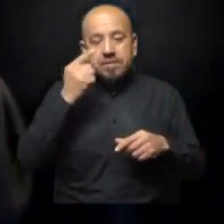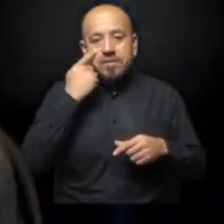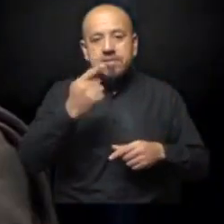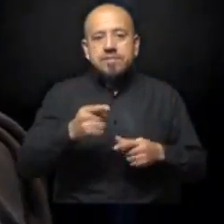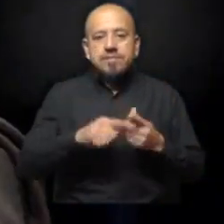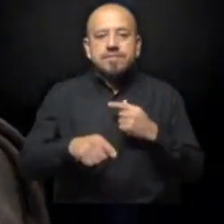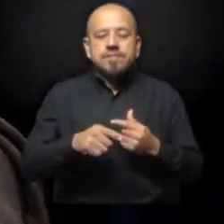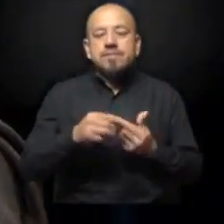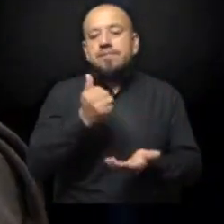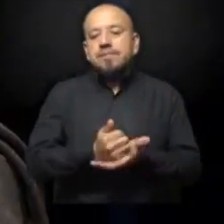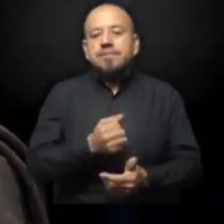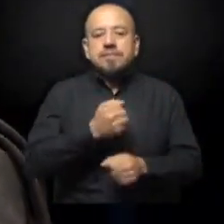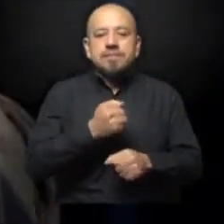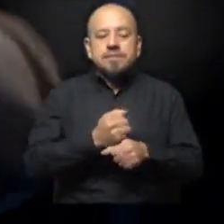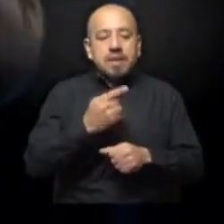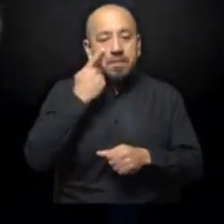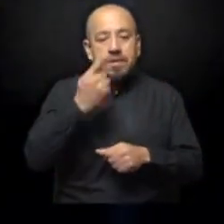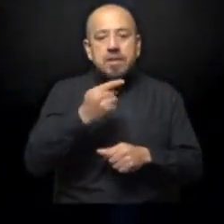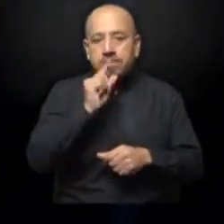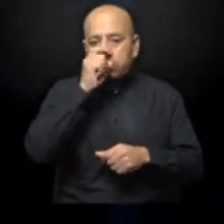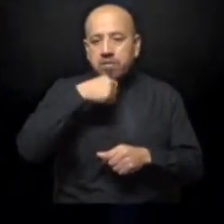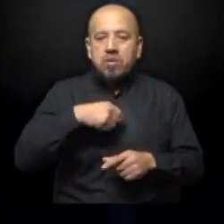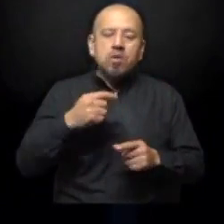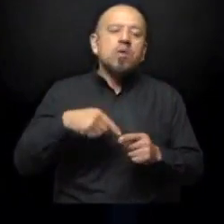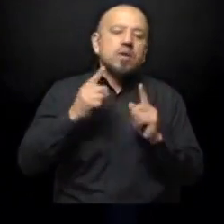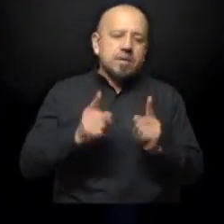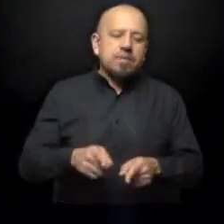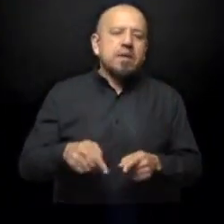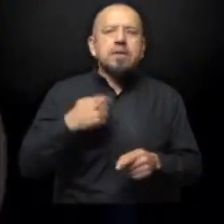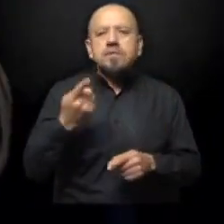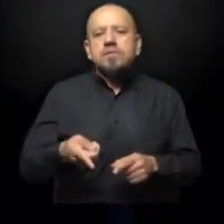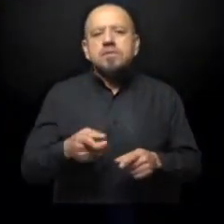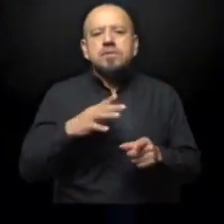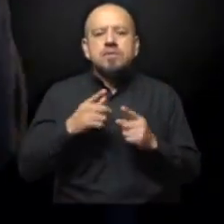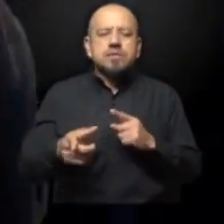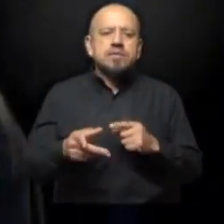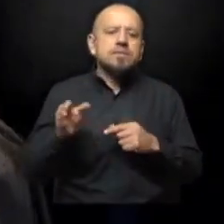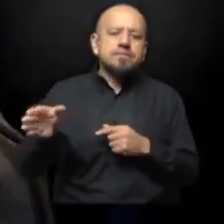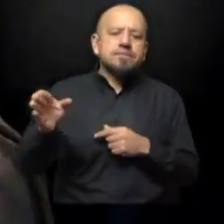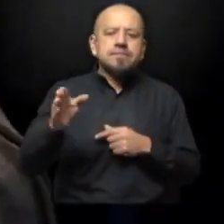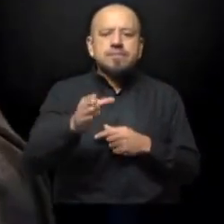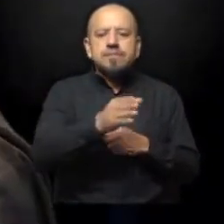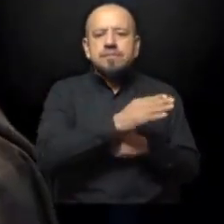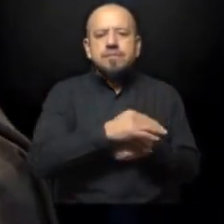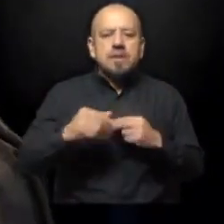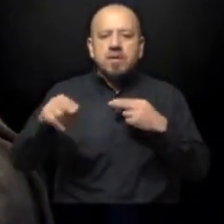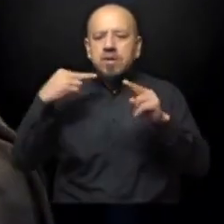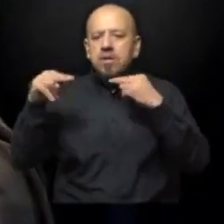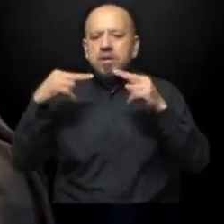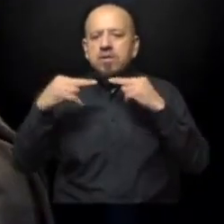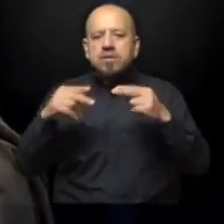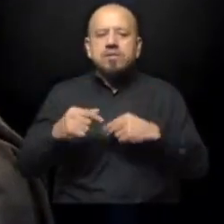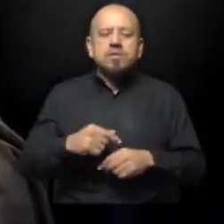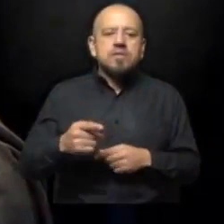participación en miramos de vídeo bastantes en aquellos recorridos que hacías por los distintos restaurantes convocados